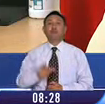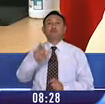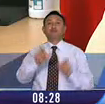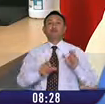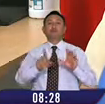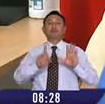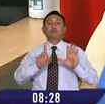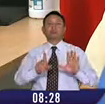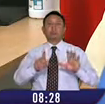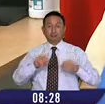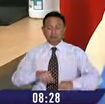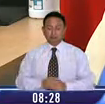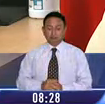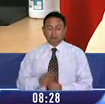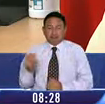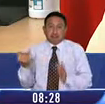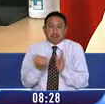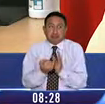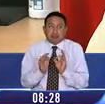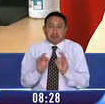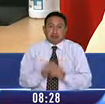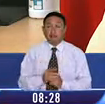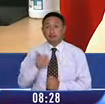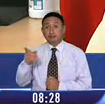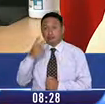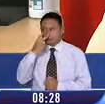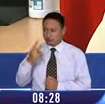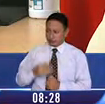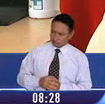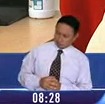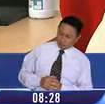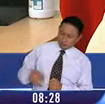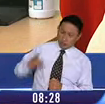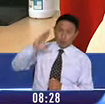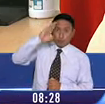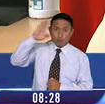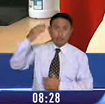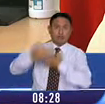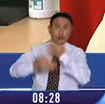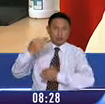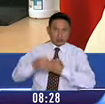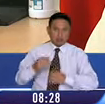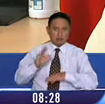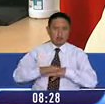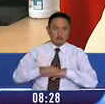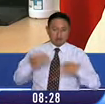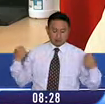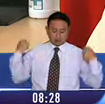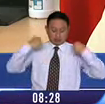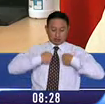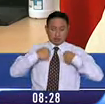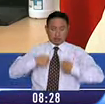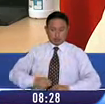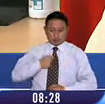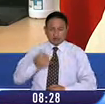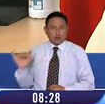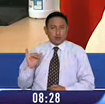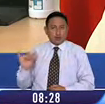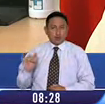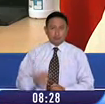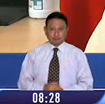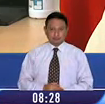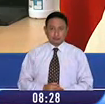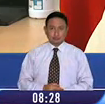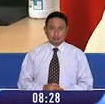sujetos no identificados, los mismos que aparentaban ser miembros de la policía judicial, ya que vestían unas chompas